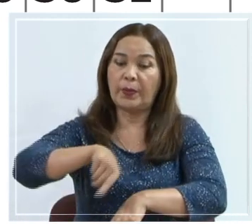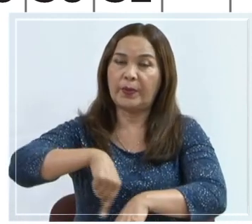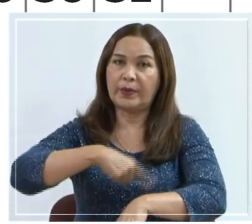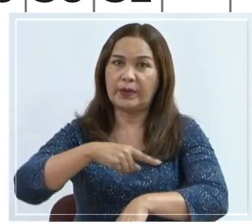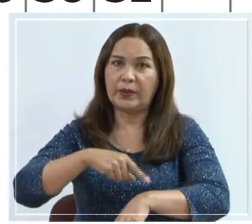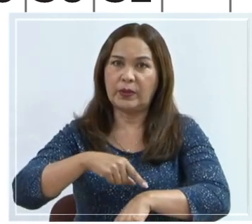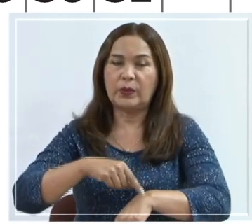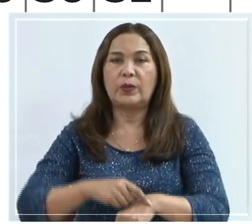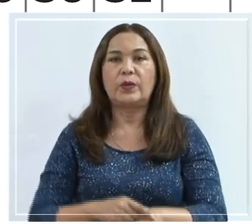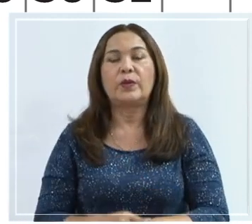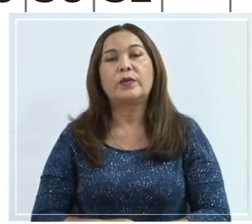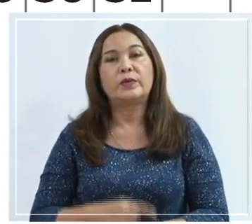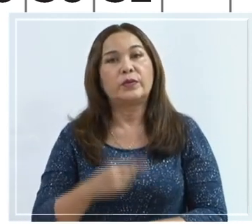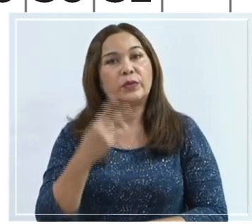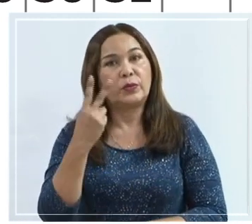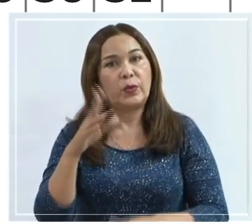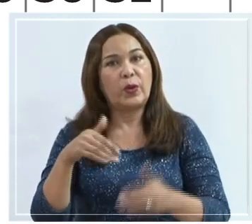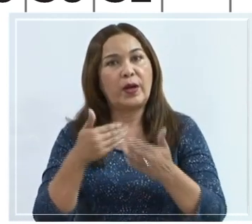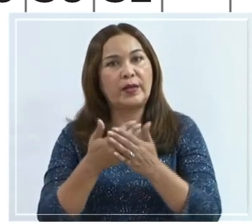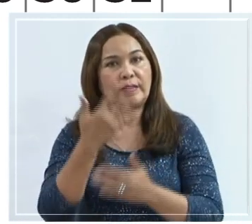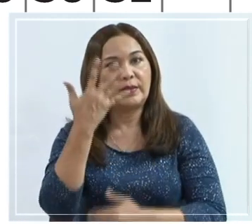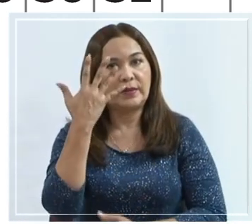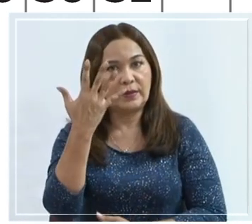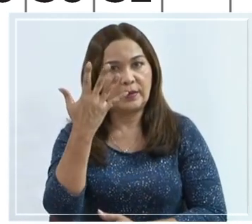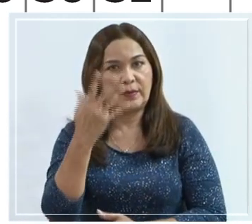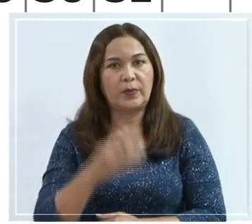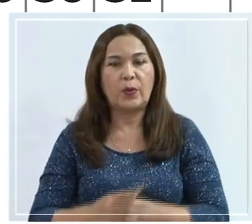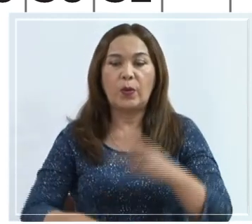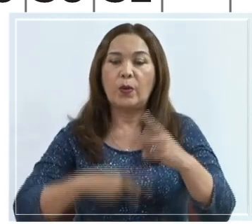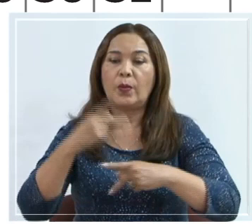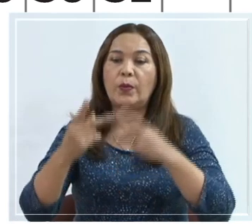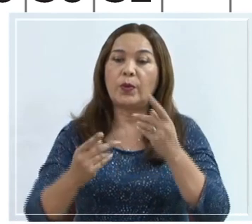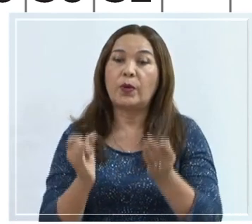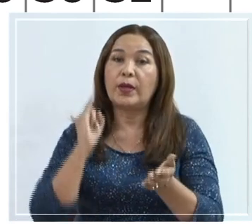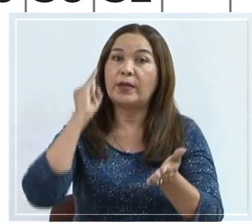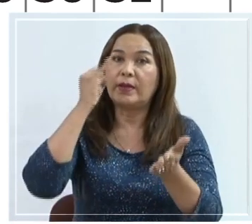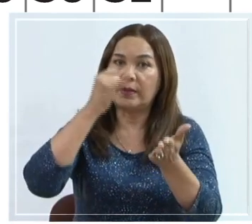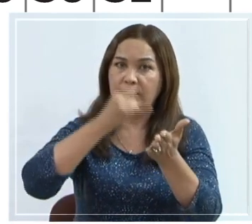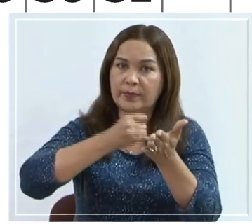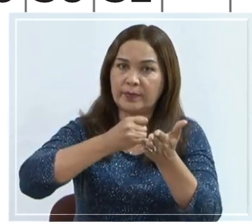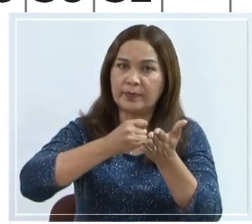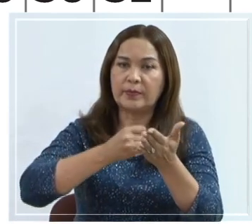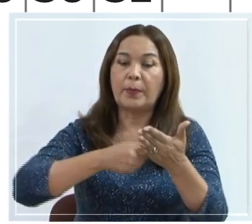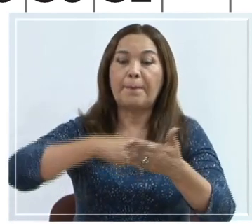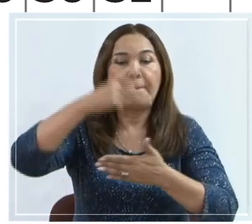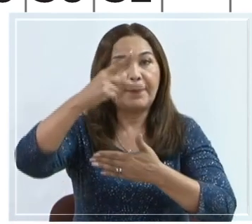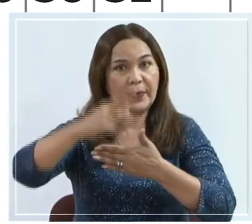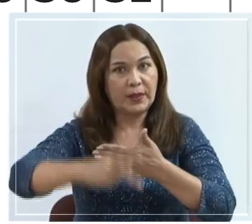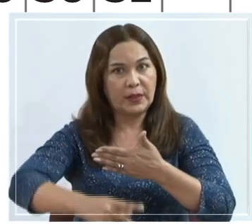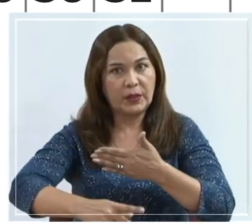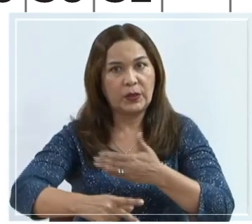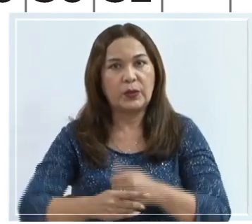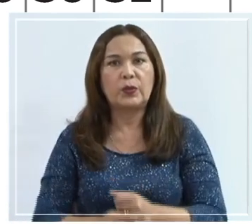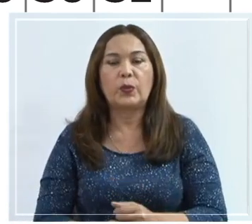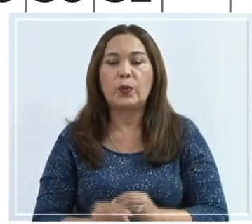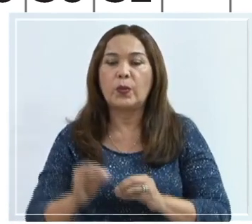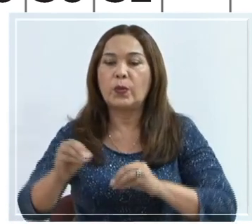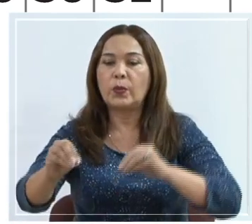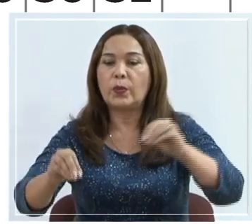periodo del día 2 al 5 proceso de inscripción planificación